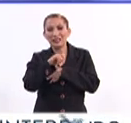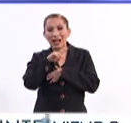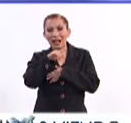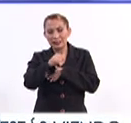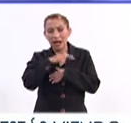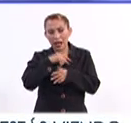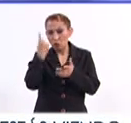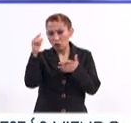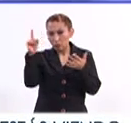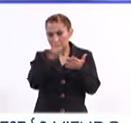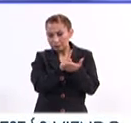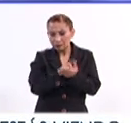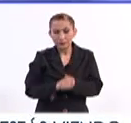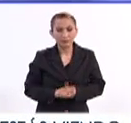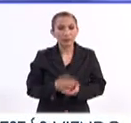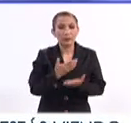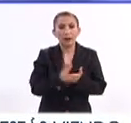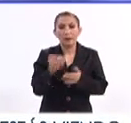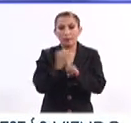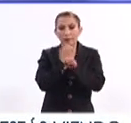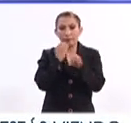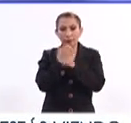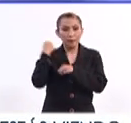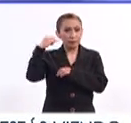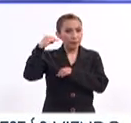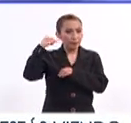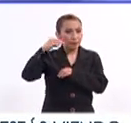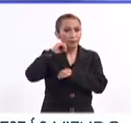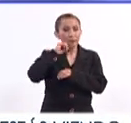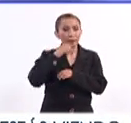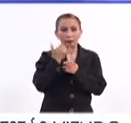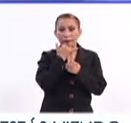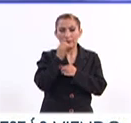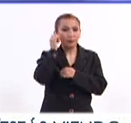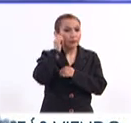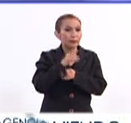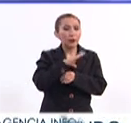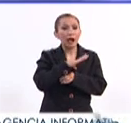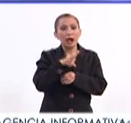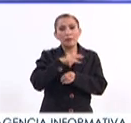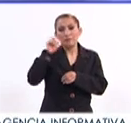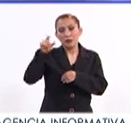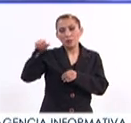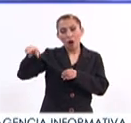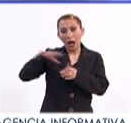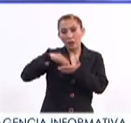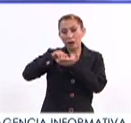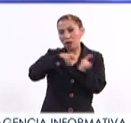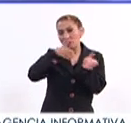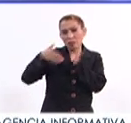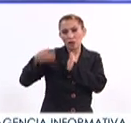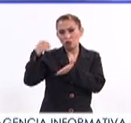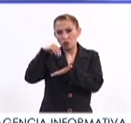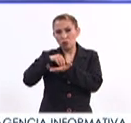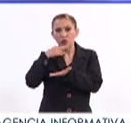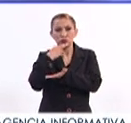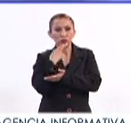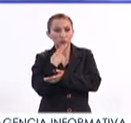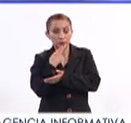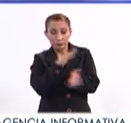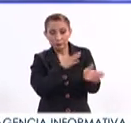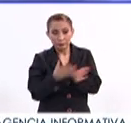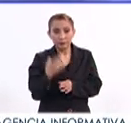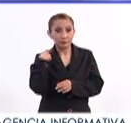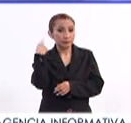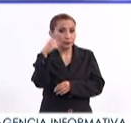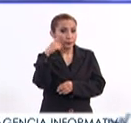estar tiene el que haber diputado uno. migrante. También en los estados como Michoacán, Guerrero tiene también esa misma figura, pero se ha postergado un poco su implementación. Por otro